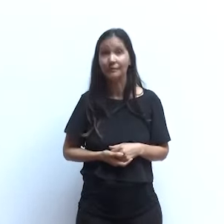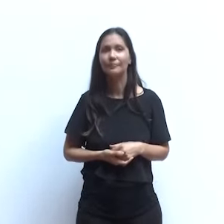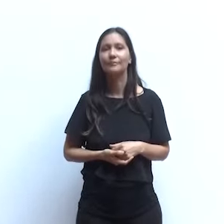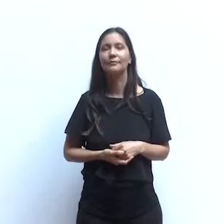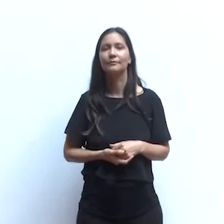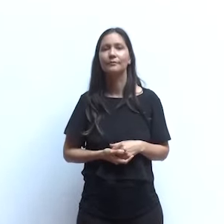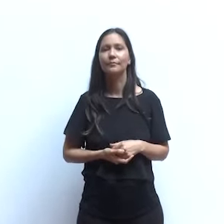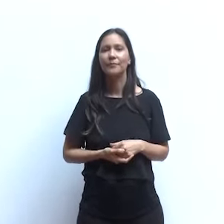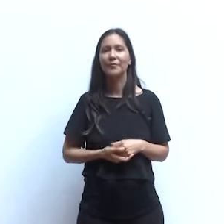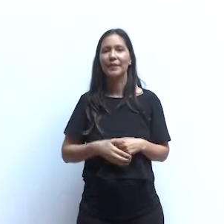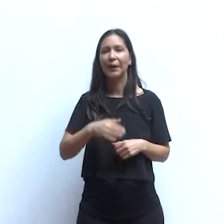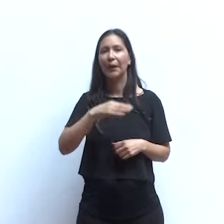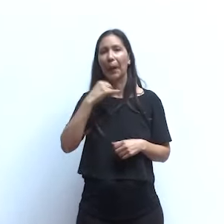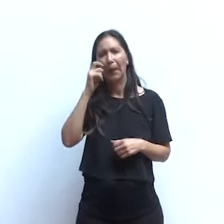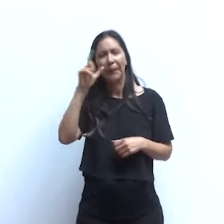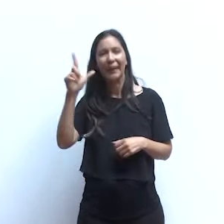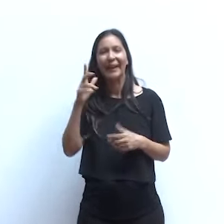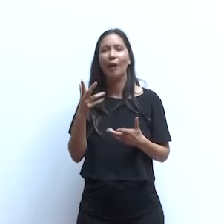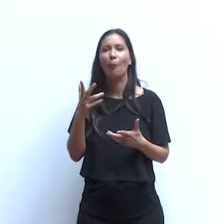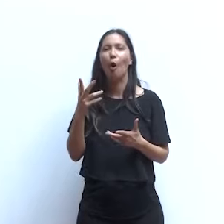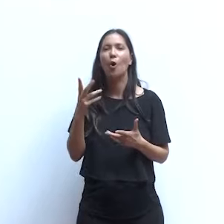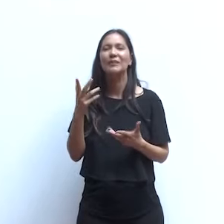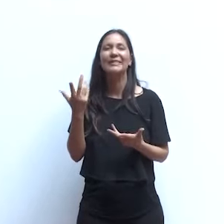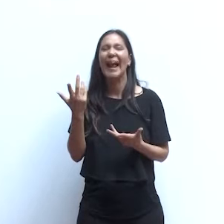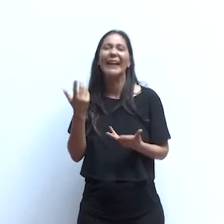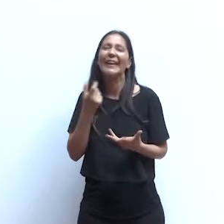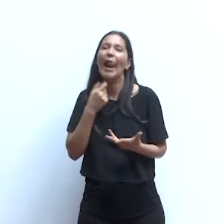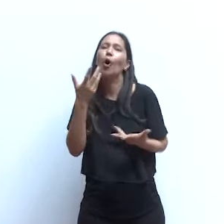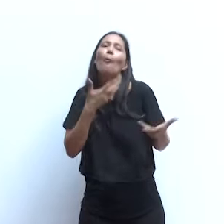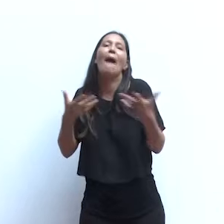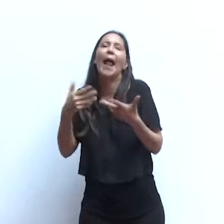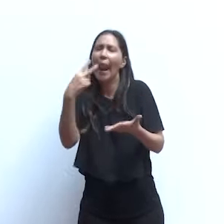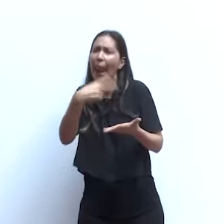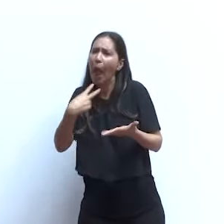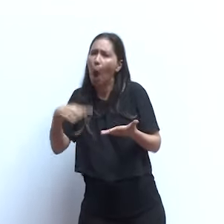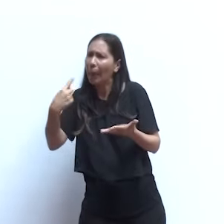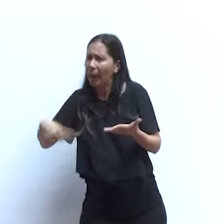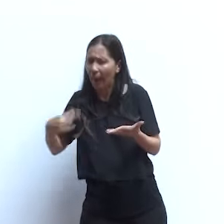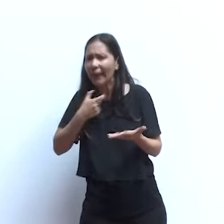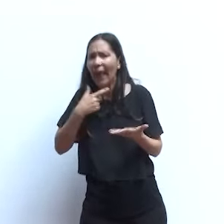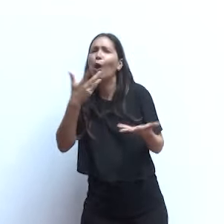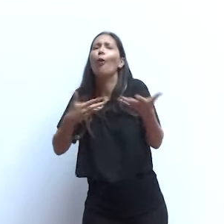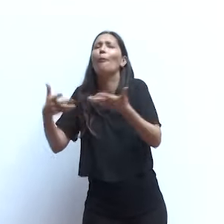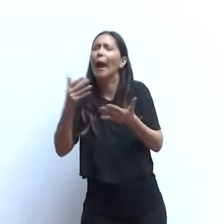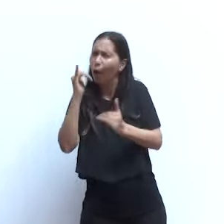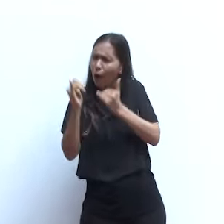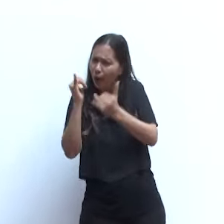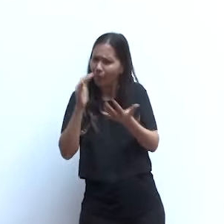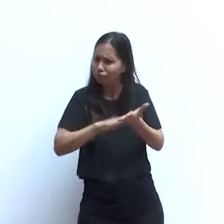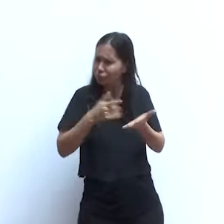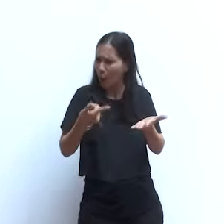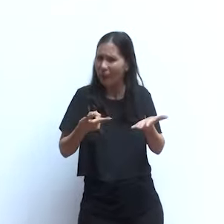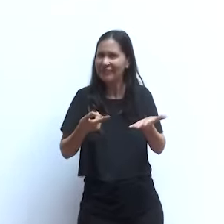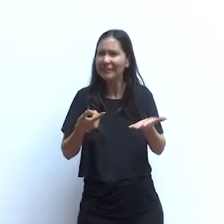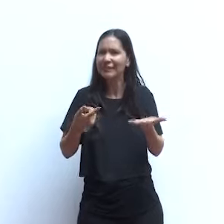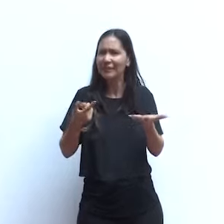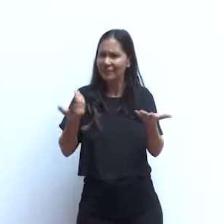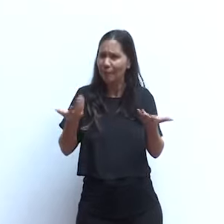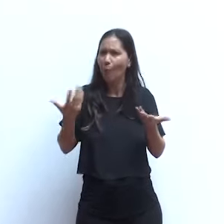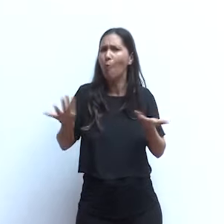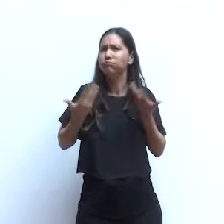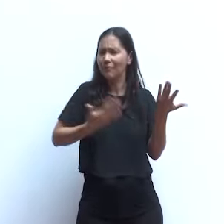sea Javier de alguna manera siempre te quiere contar lo que está leyendo también no decir es es una persona muy entusiasta que